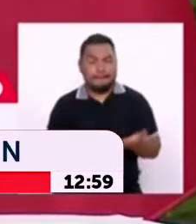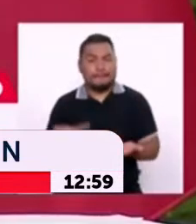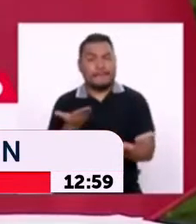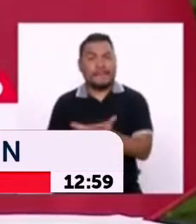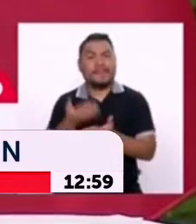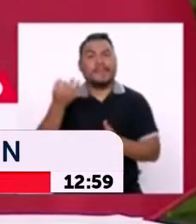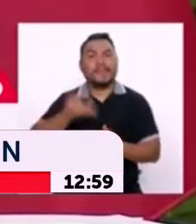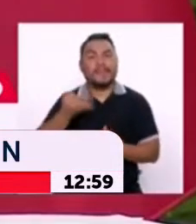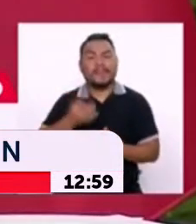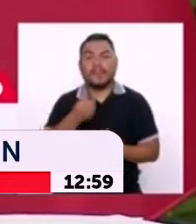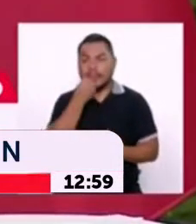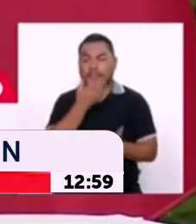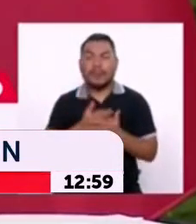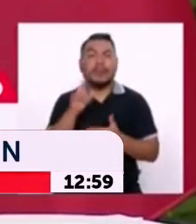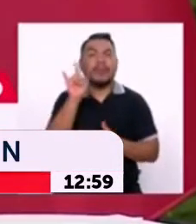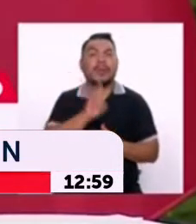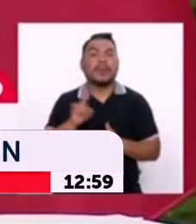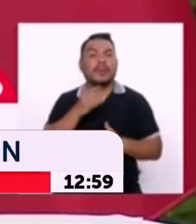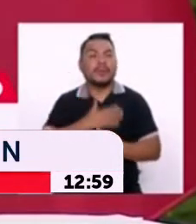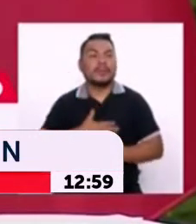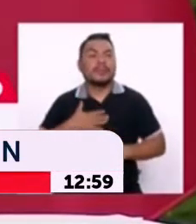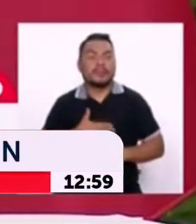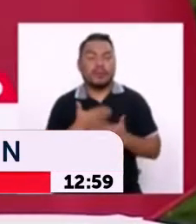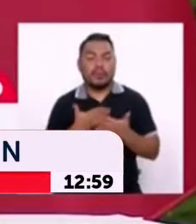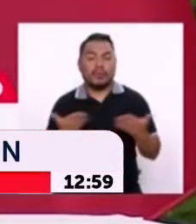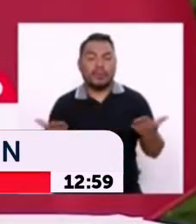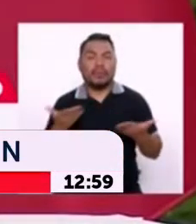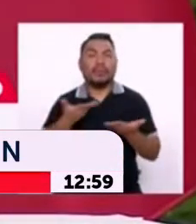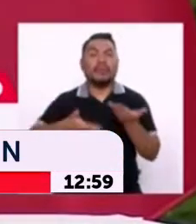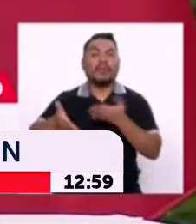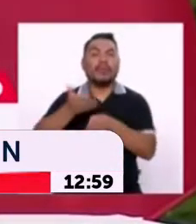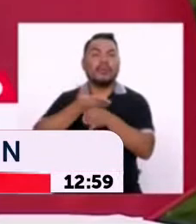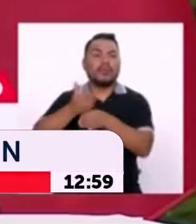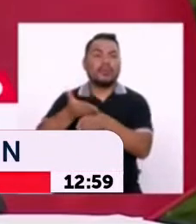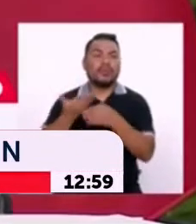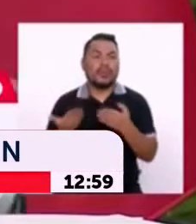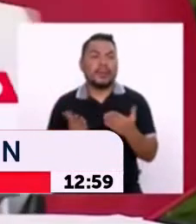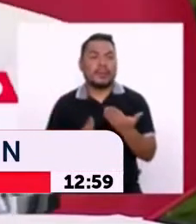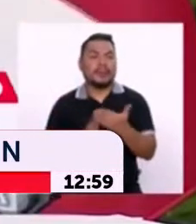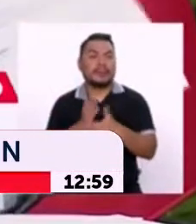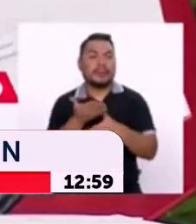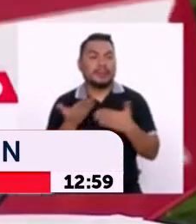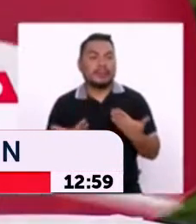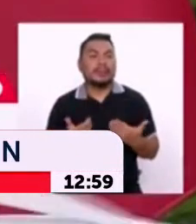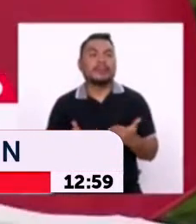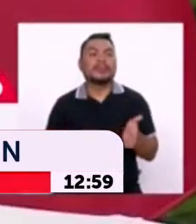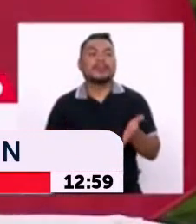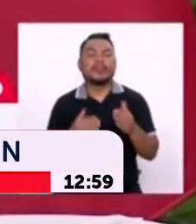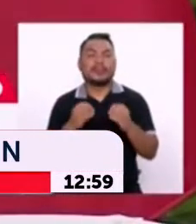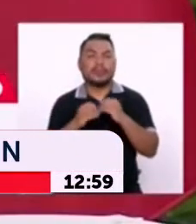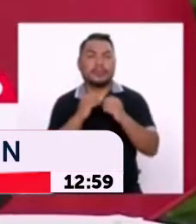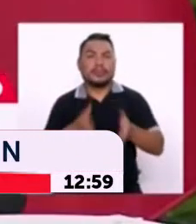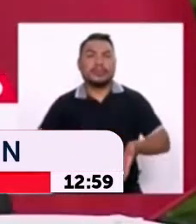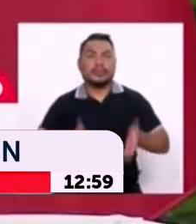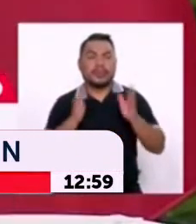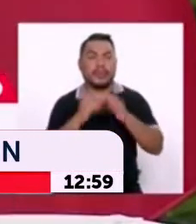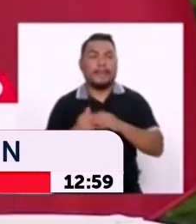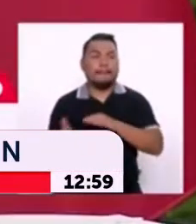existentes, garantizando un adecuado uso y disfrute de los bienes y servicios comunes a través de la propiedad